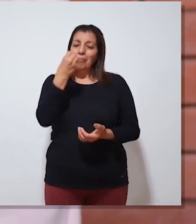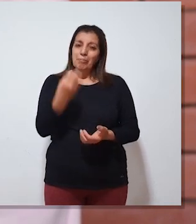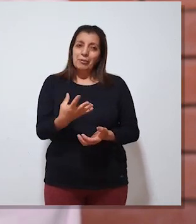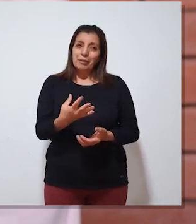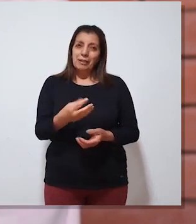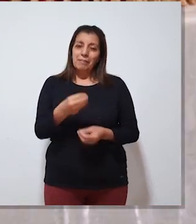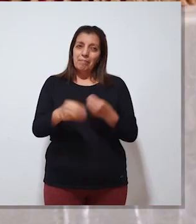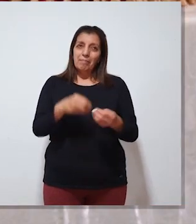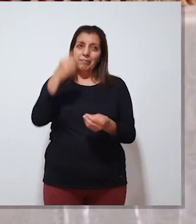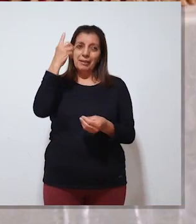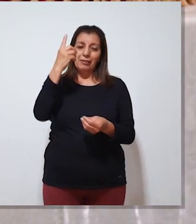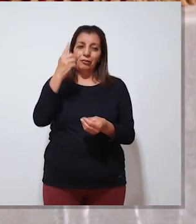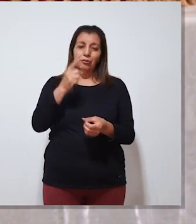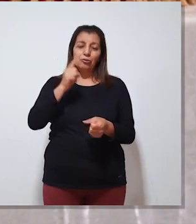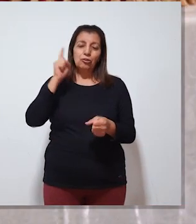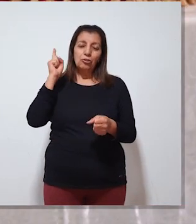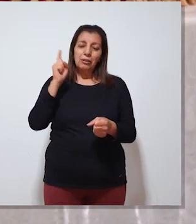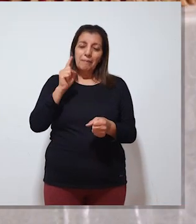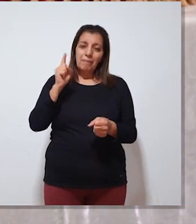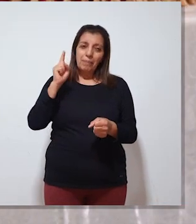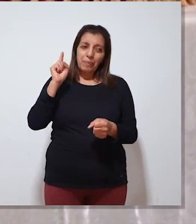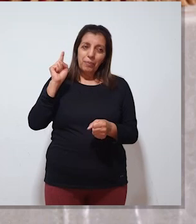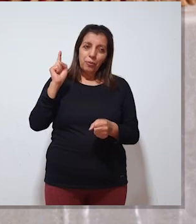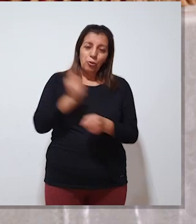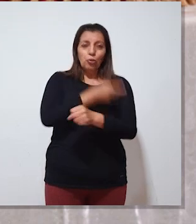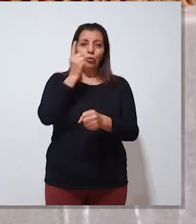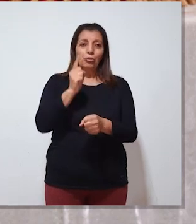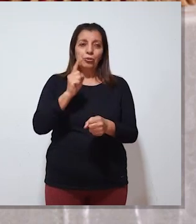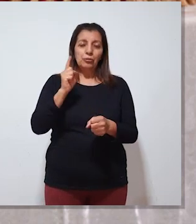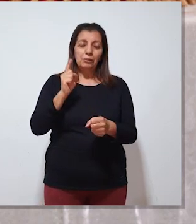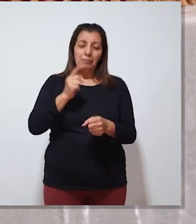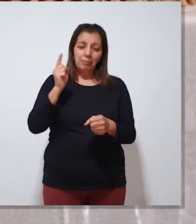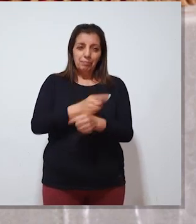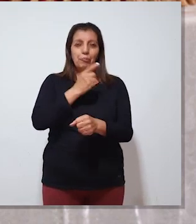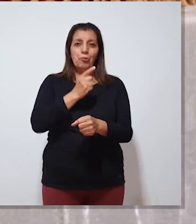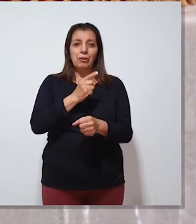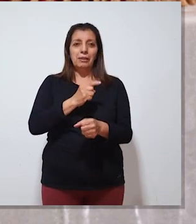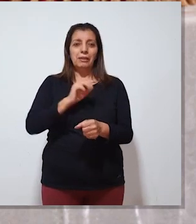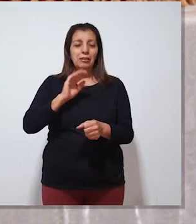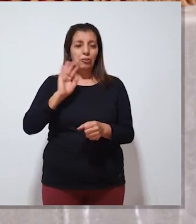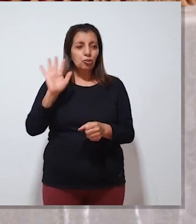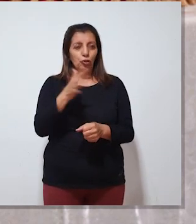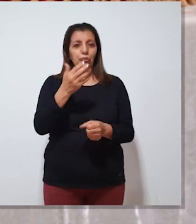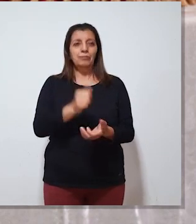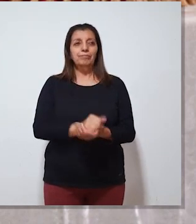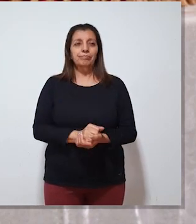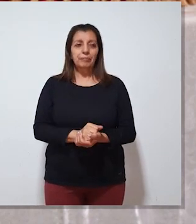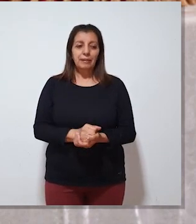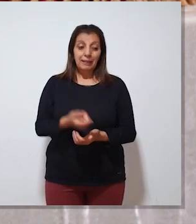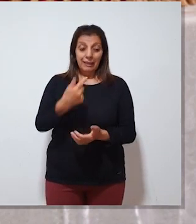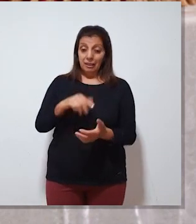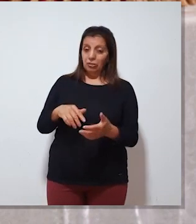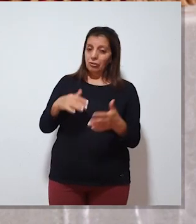Dios. María dijo entonces: yo soy la servidora del Señor, que se haga en mí según